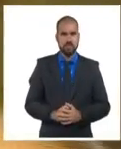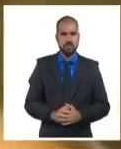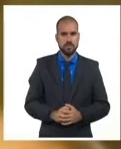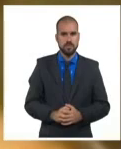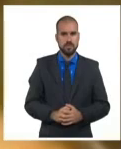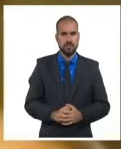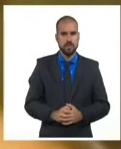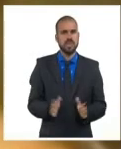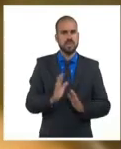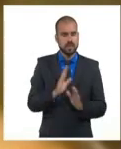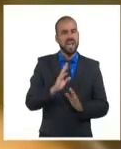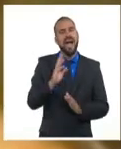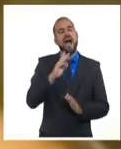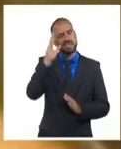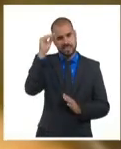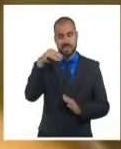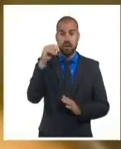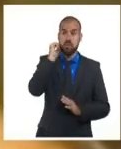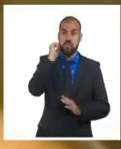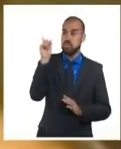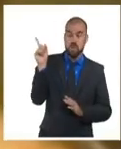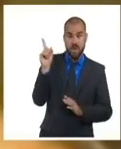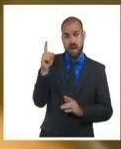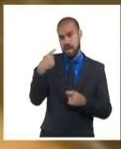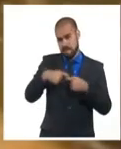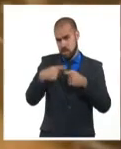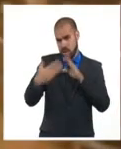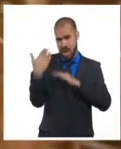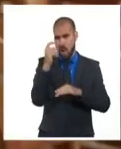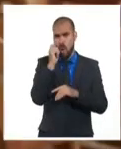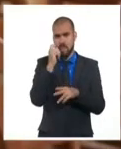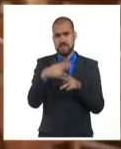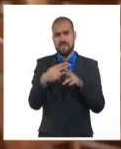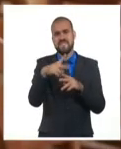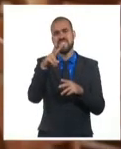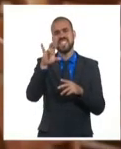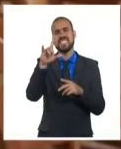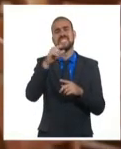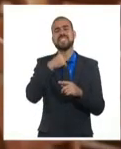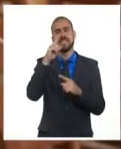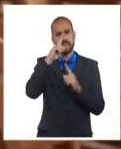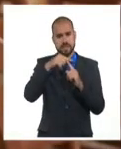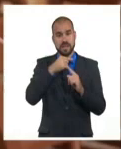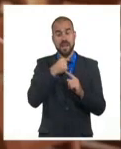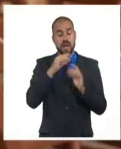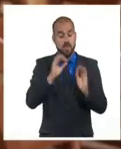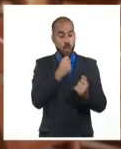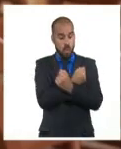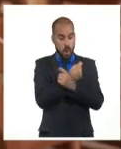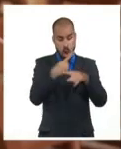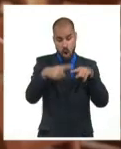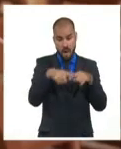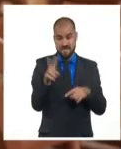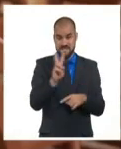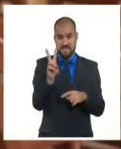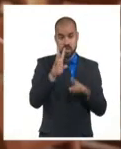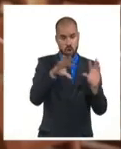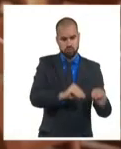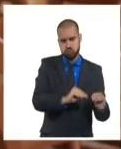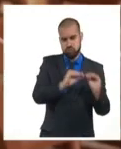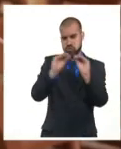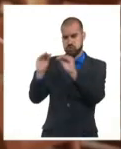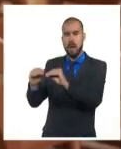Saldívar, viuda de Vicente García, traslada los restos de él de Venezuela para Estados